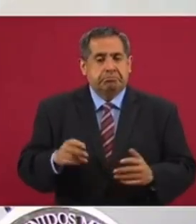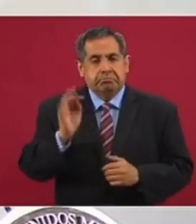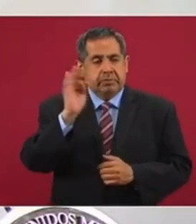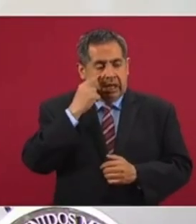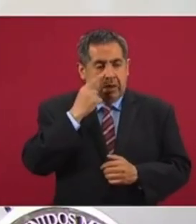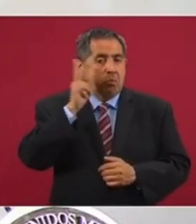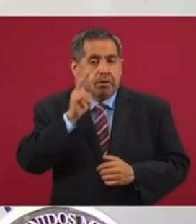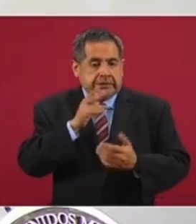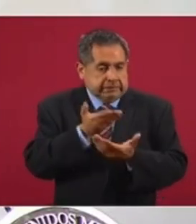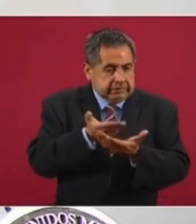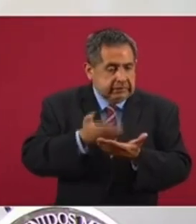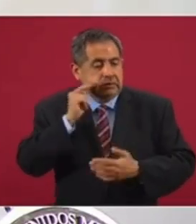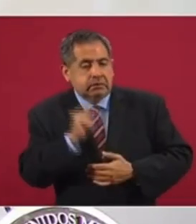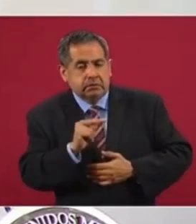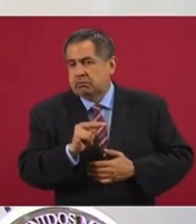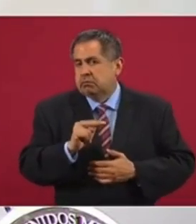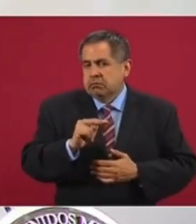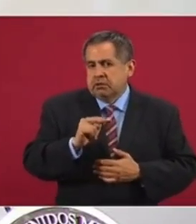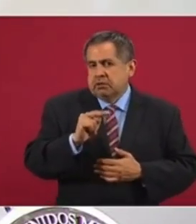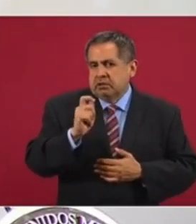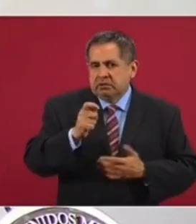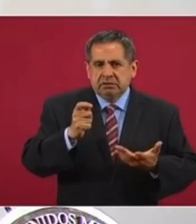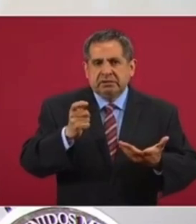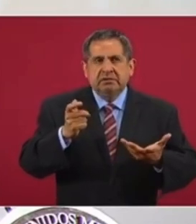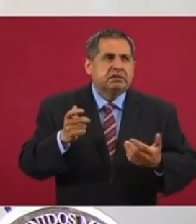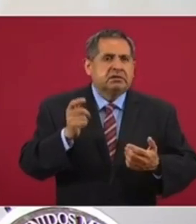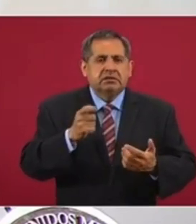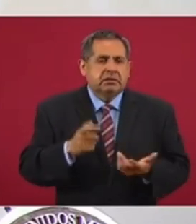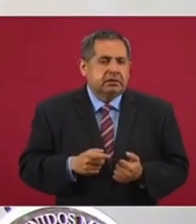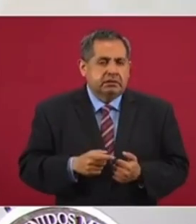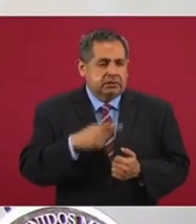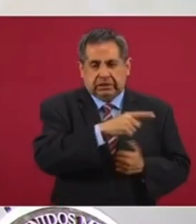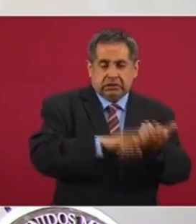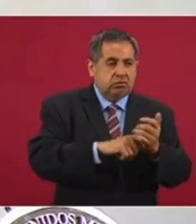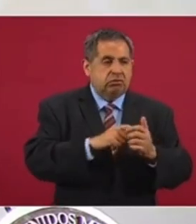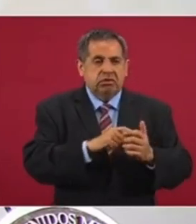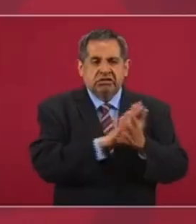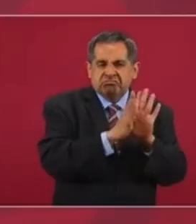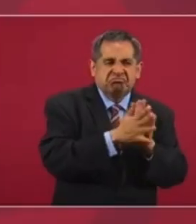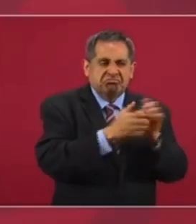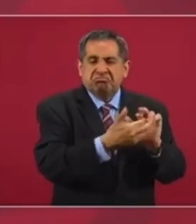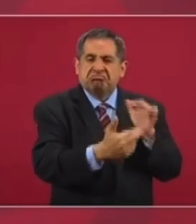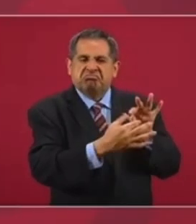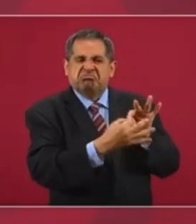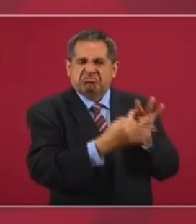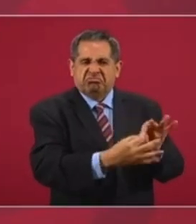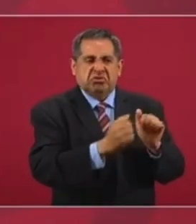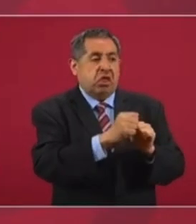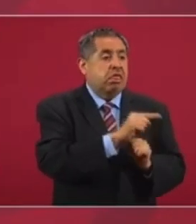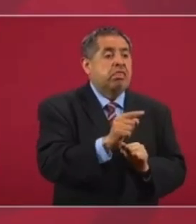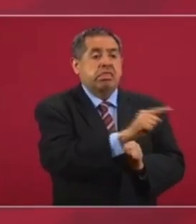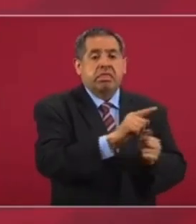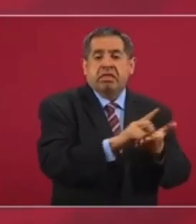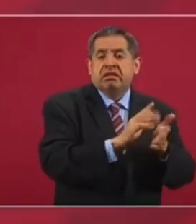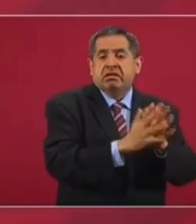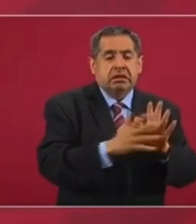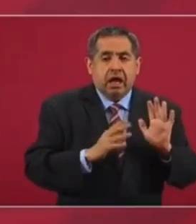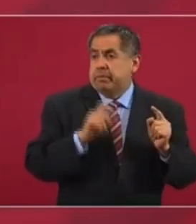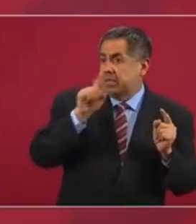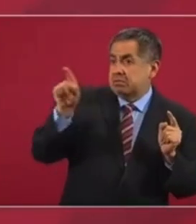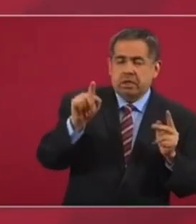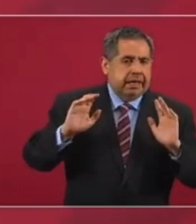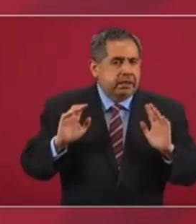se demuestra que hay una red, una relación de complicidades, y si